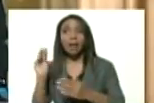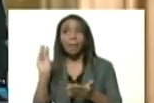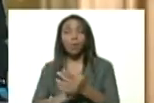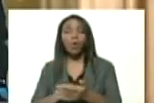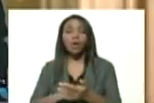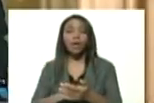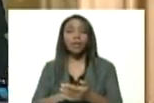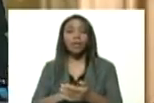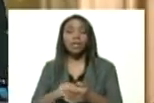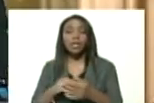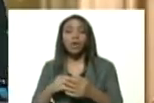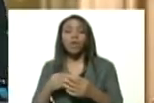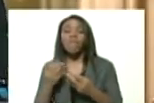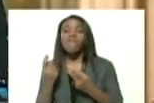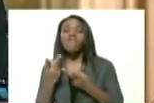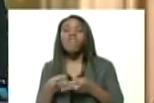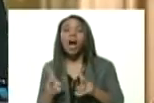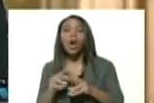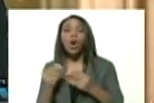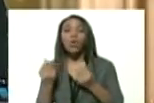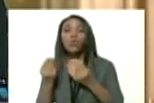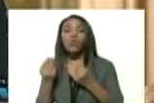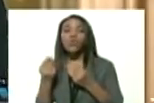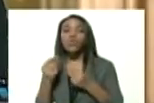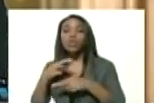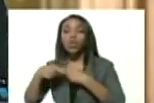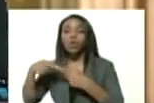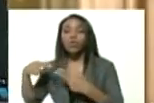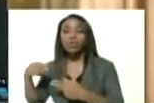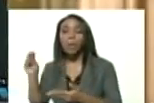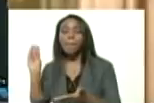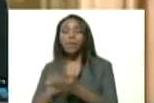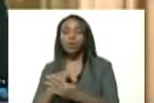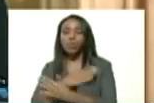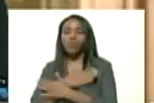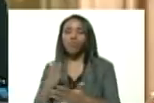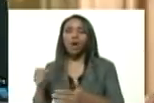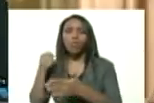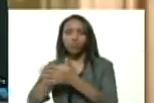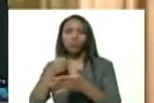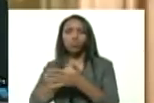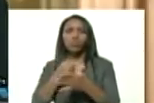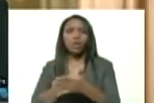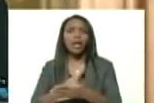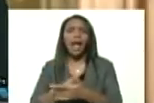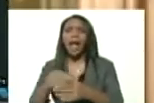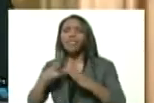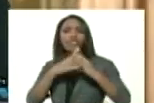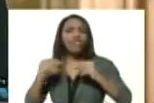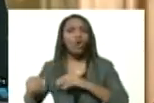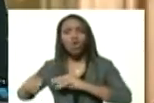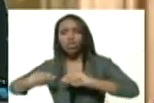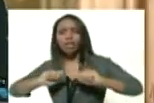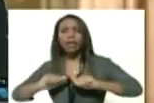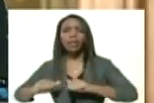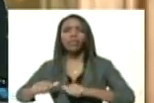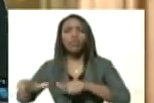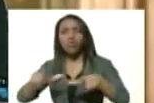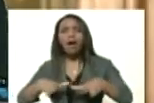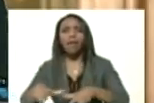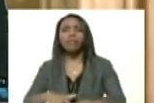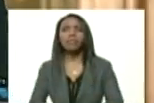cabeza de unos revolucionarios que estamos dispuestos a combatirlos en todos los terrenos